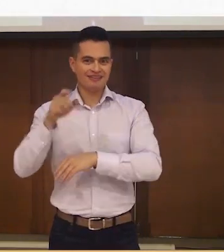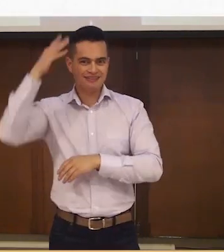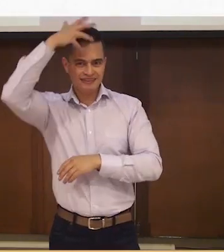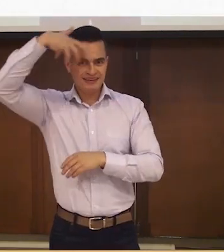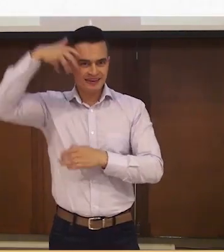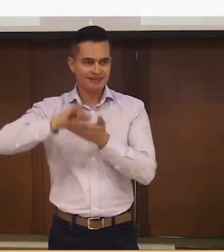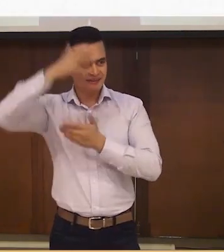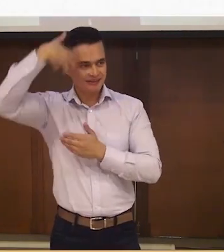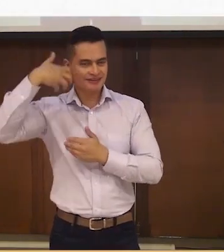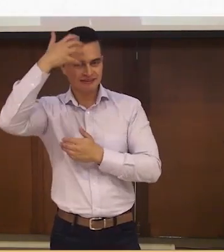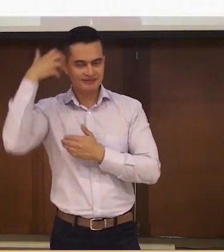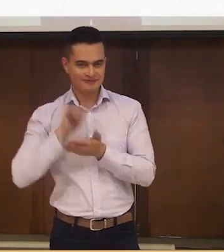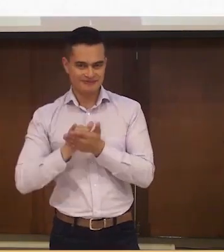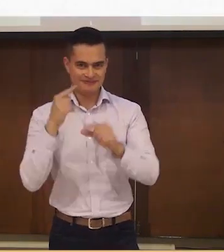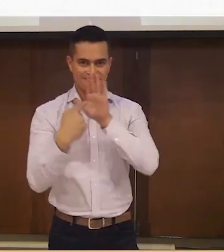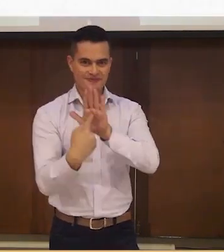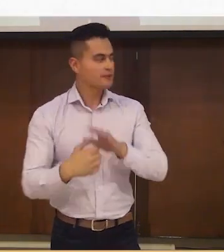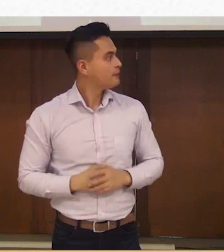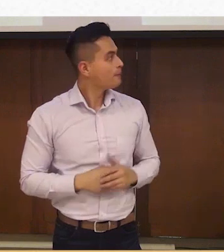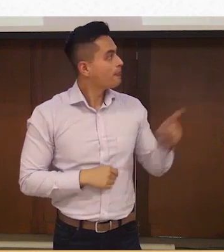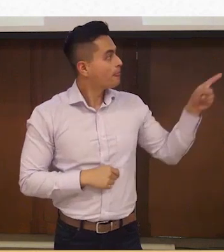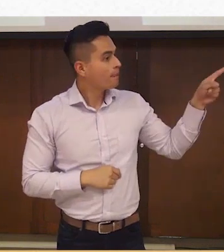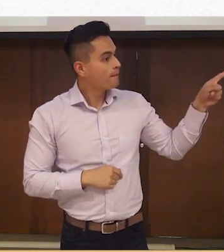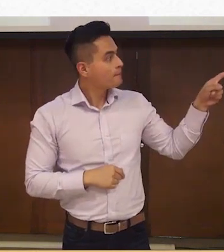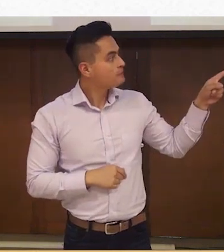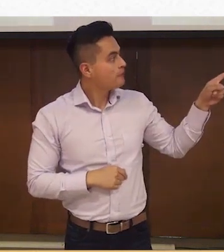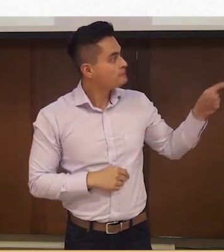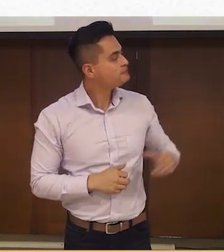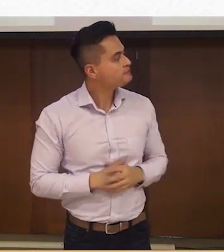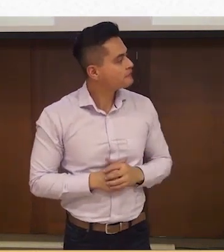Gerardo. Se ve incluso una playita.